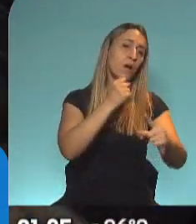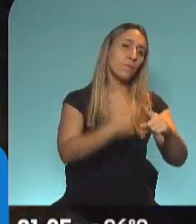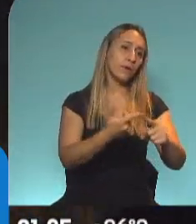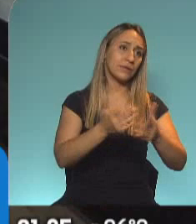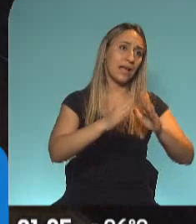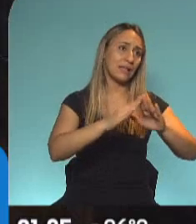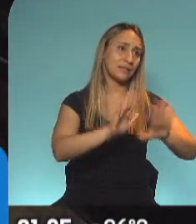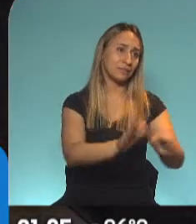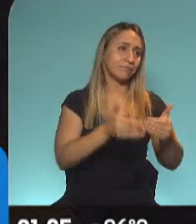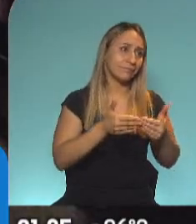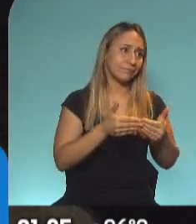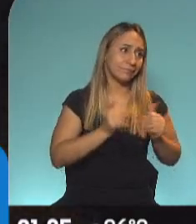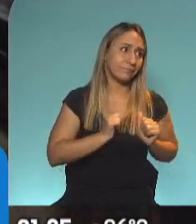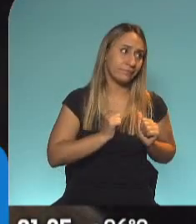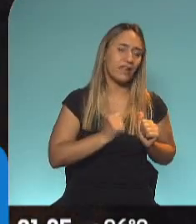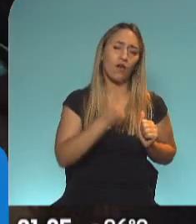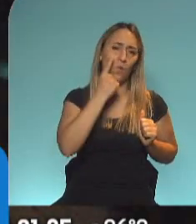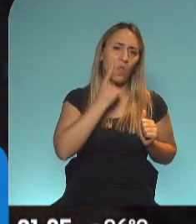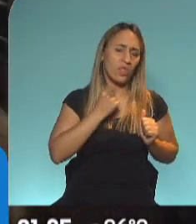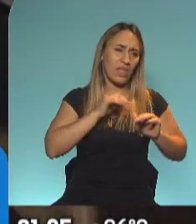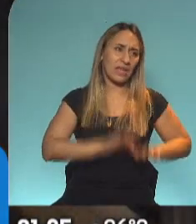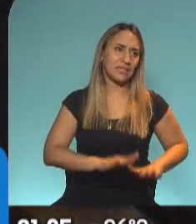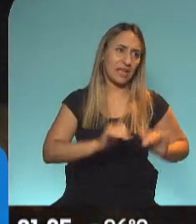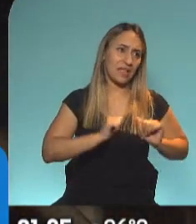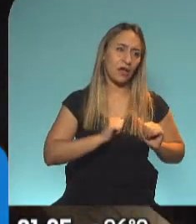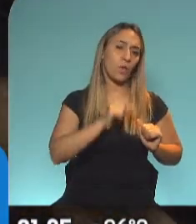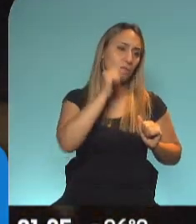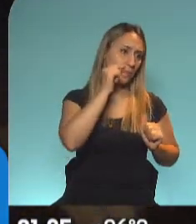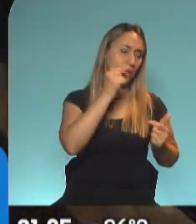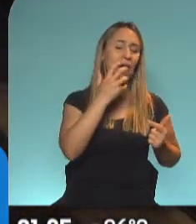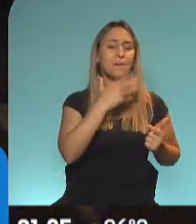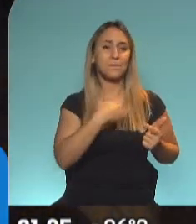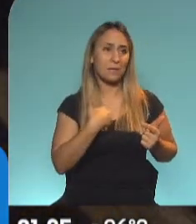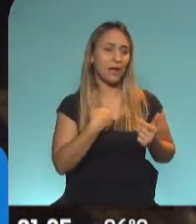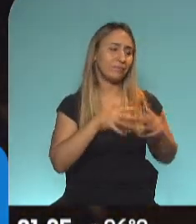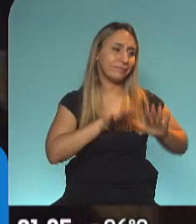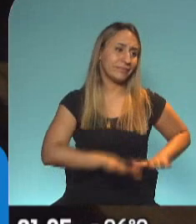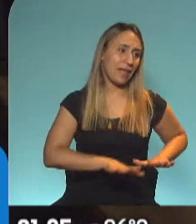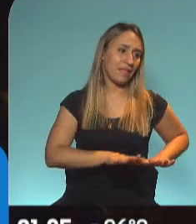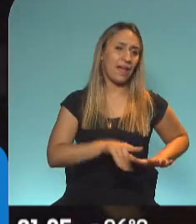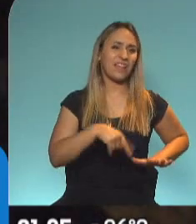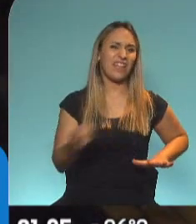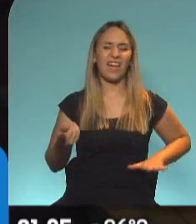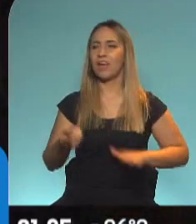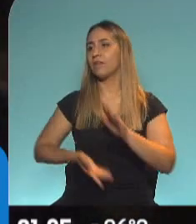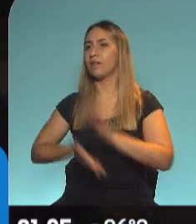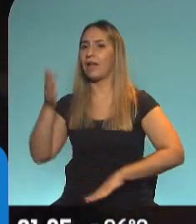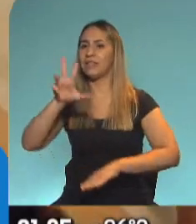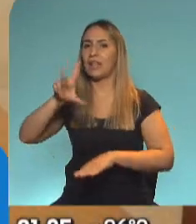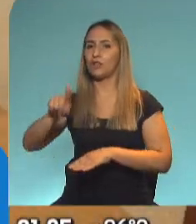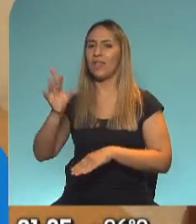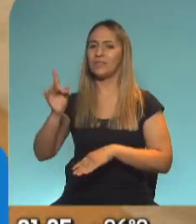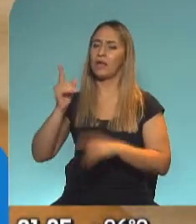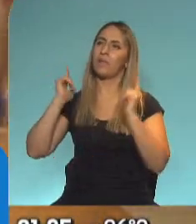quedado encerrado un día en su casa con su padre y con su madre para festejar un 31 de diciembre. ¿Es